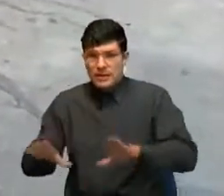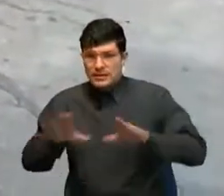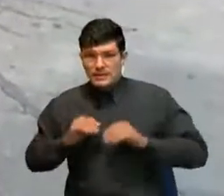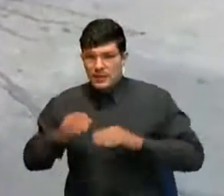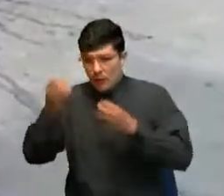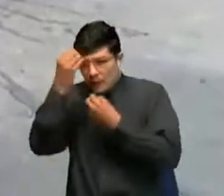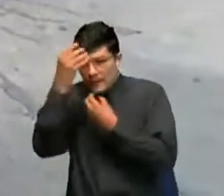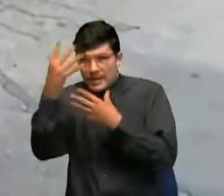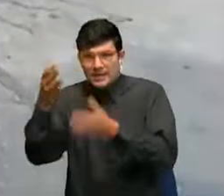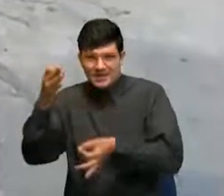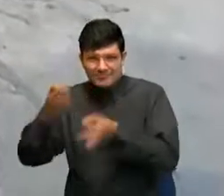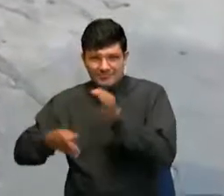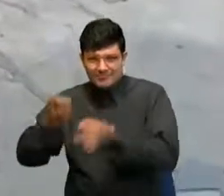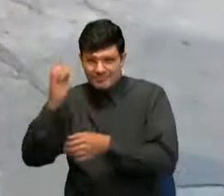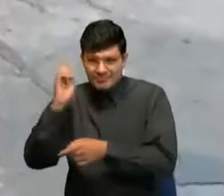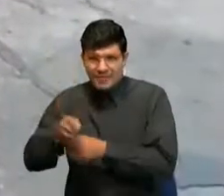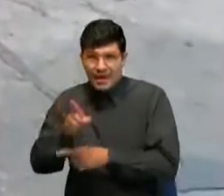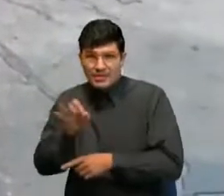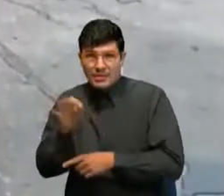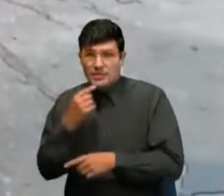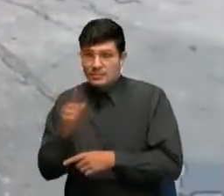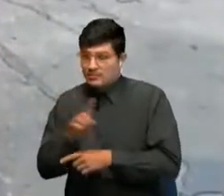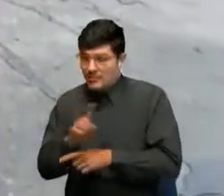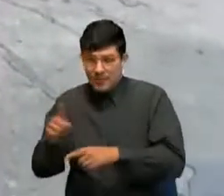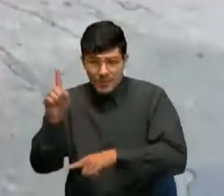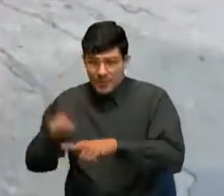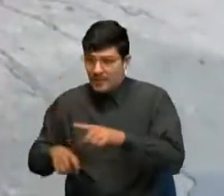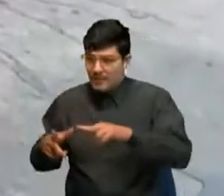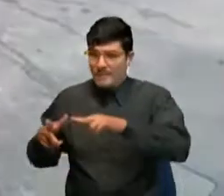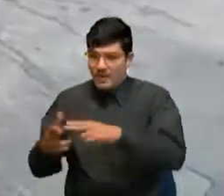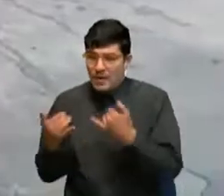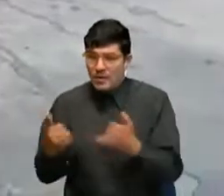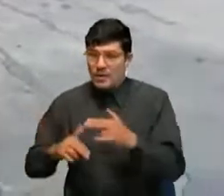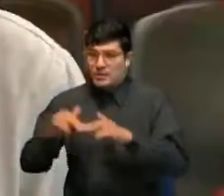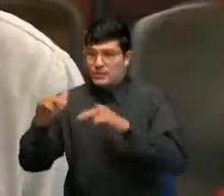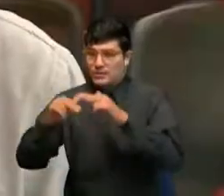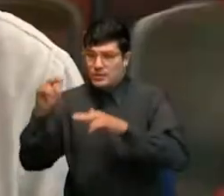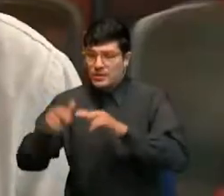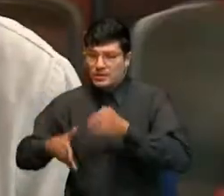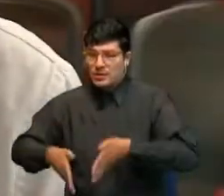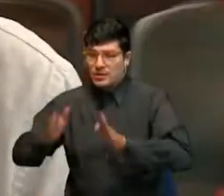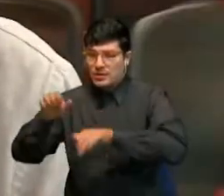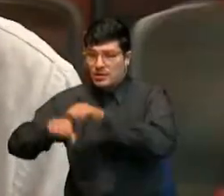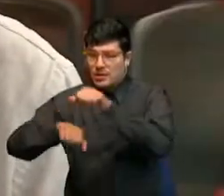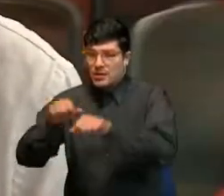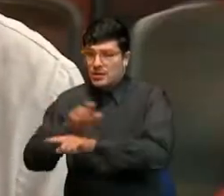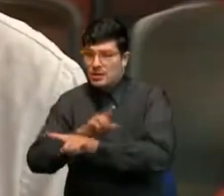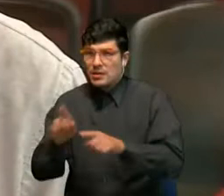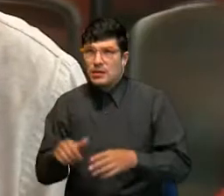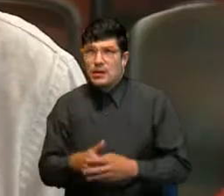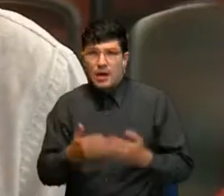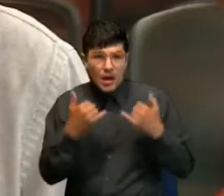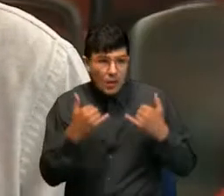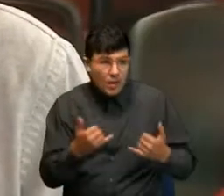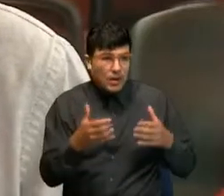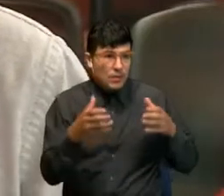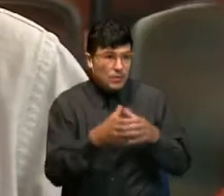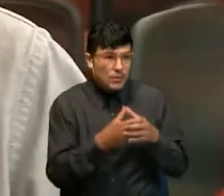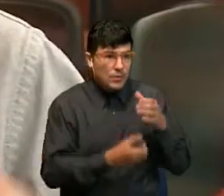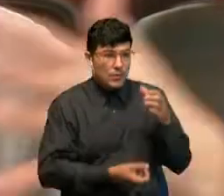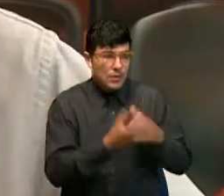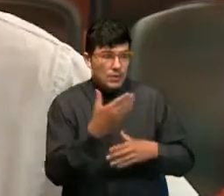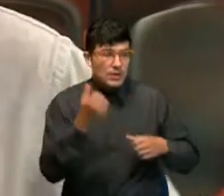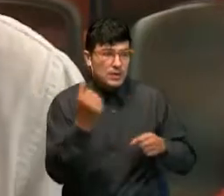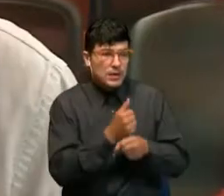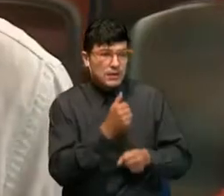juez 13 que ordena suspender temporalmente la construcción de este proyecto no se van a abrir nuevos frentes de trabajo no se